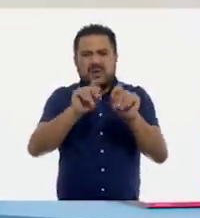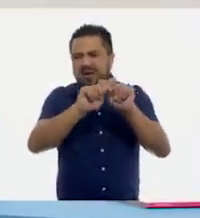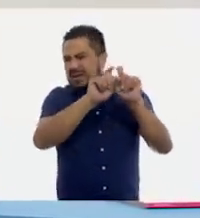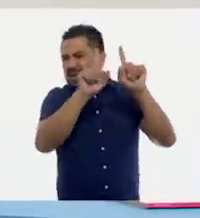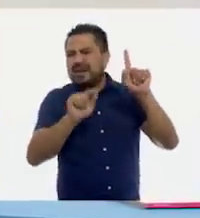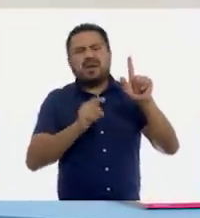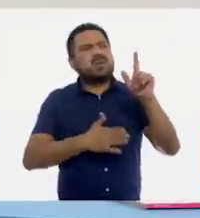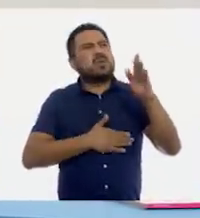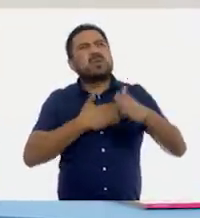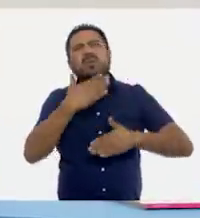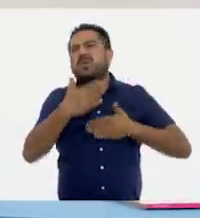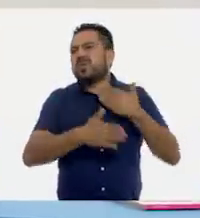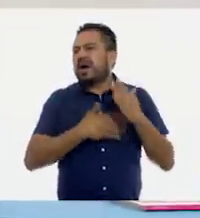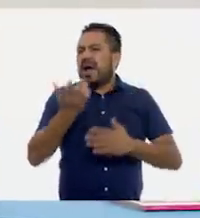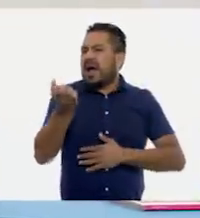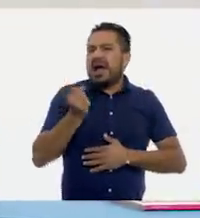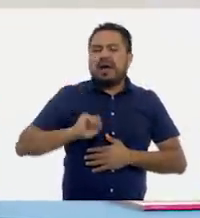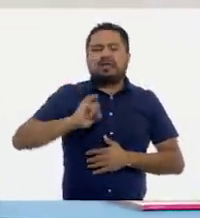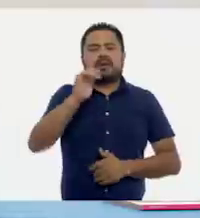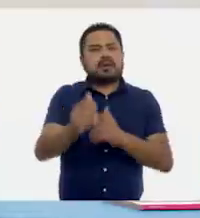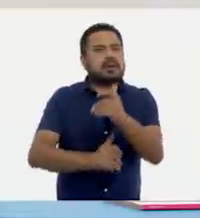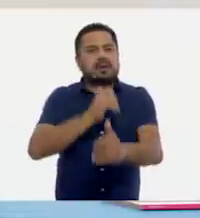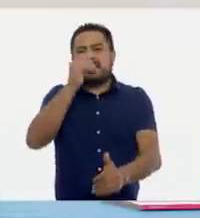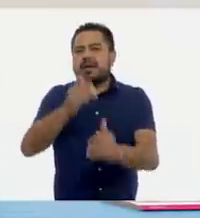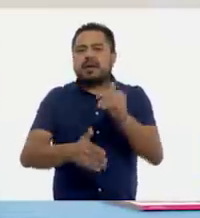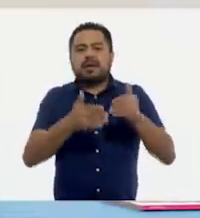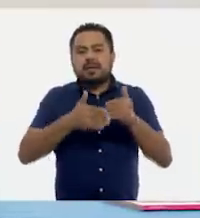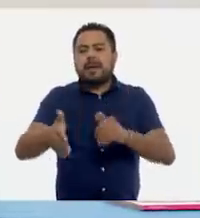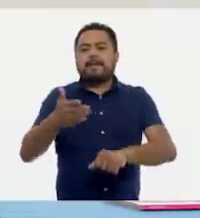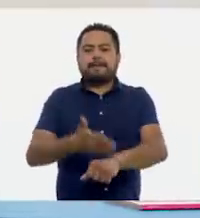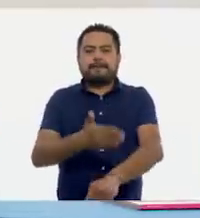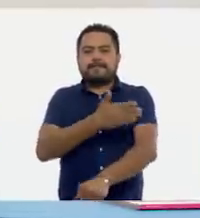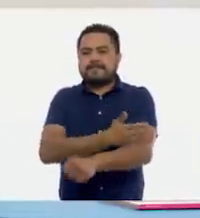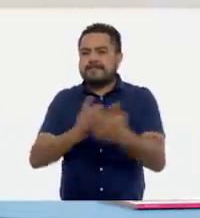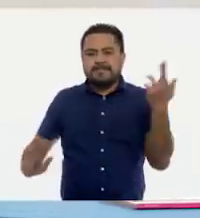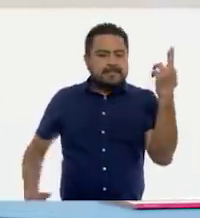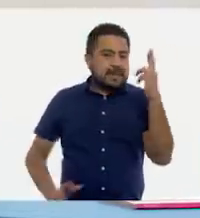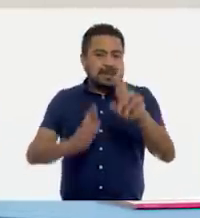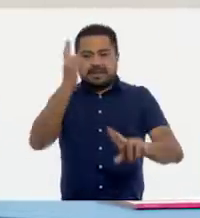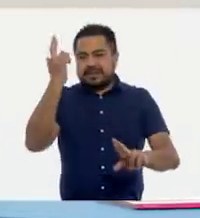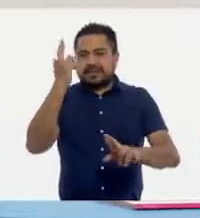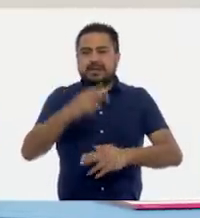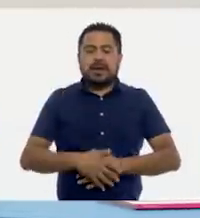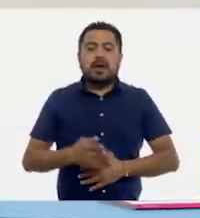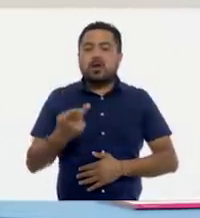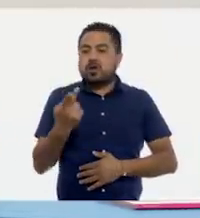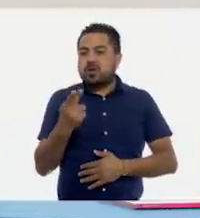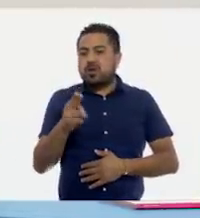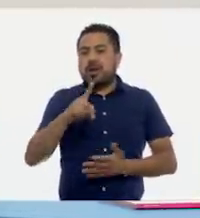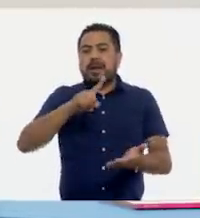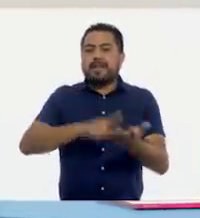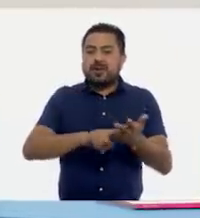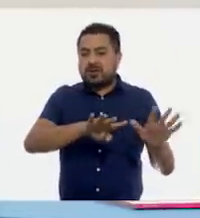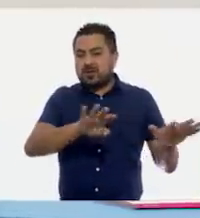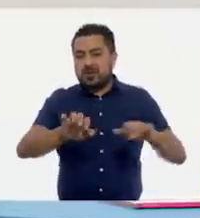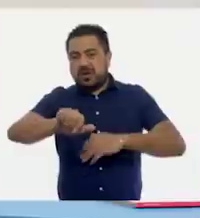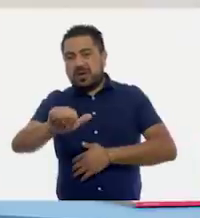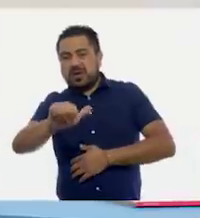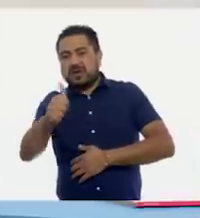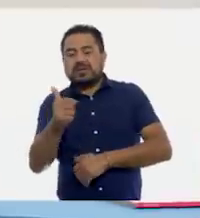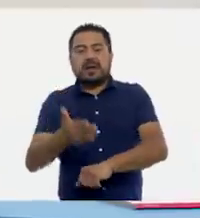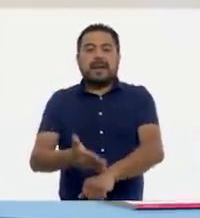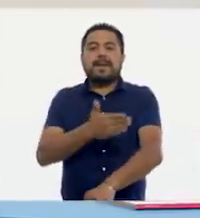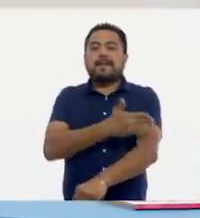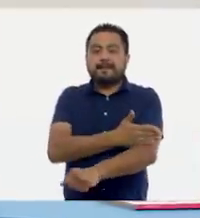enorme alegría y así se dio fin a la etapa maderista de la revolución. Pero en noviembre de 1911, Francisco I.